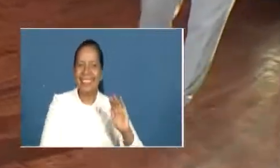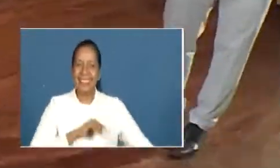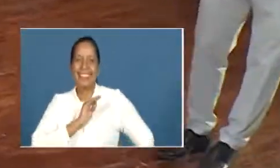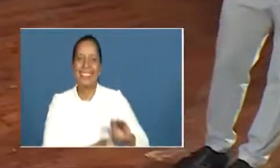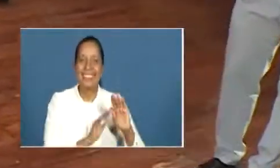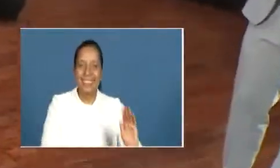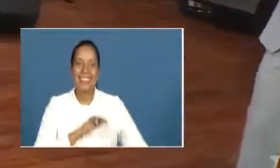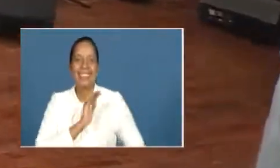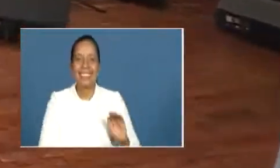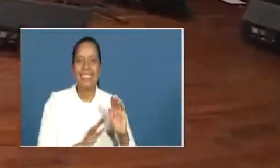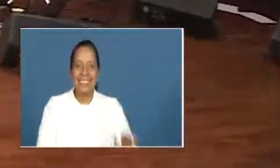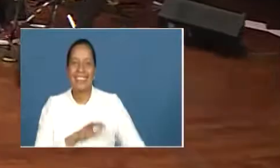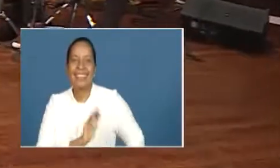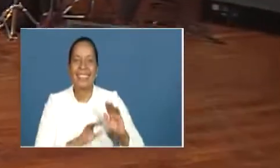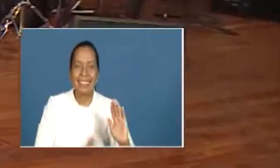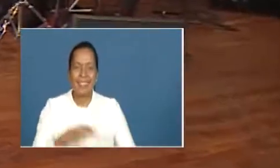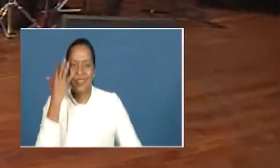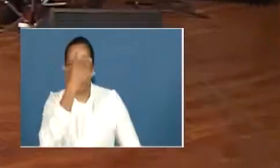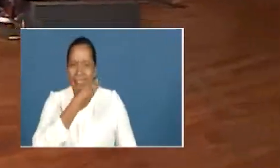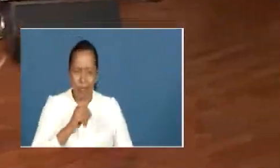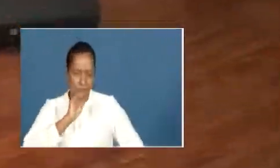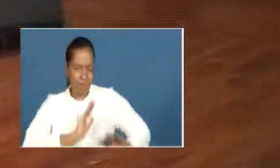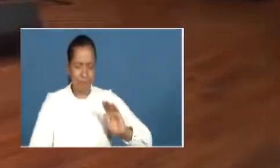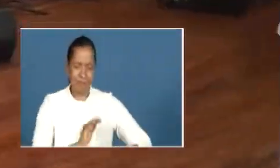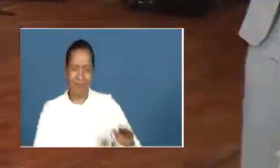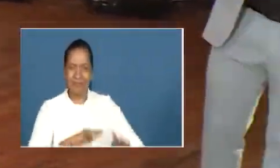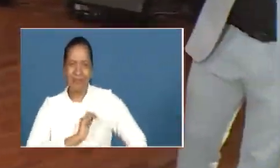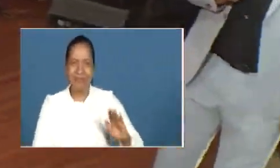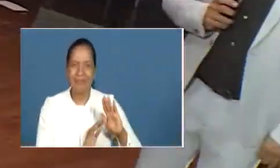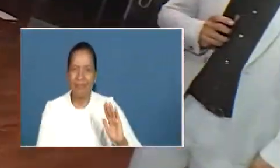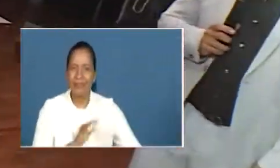bonito! ¡Mira qué rico!